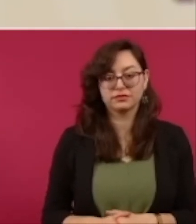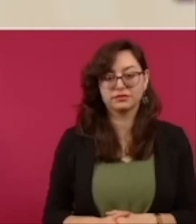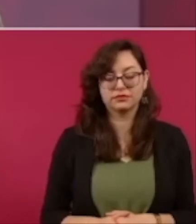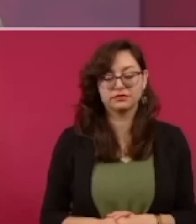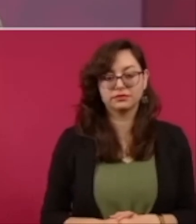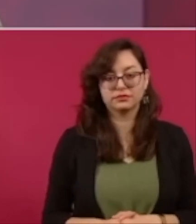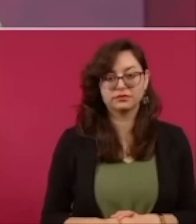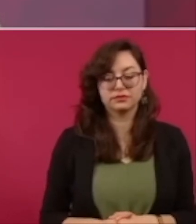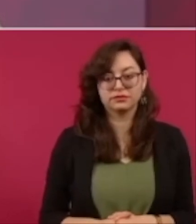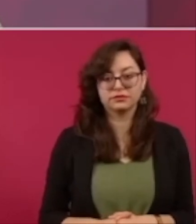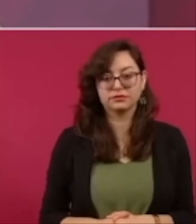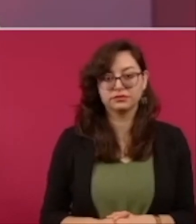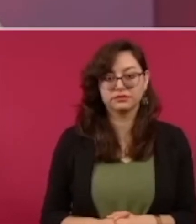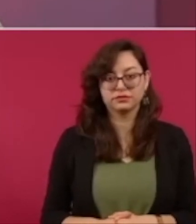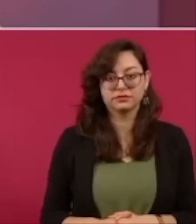esta